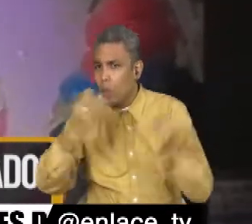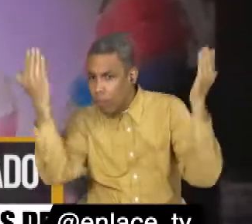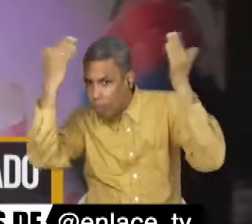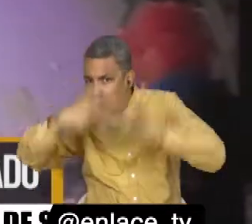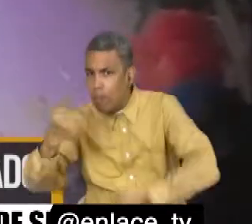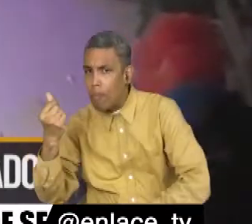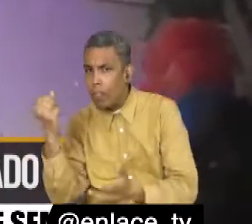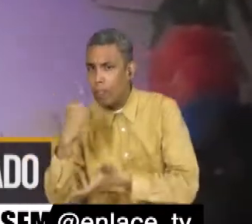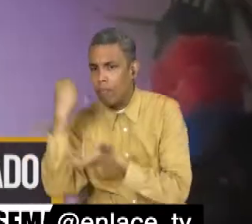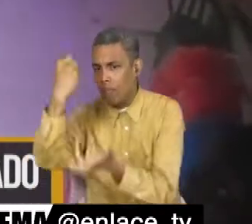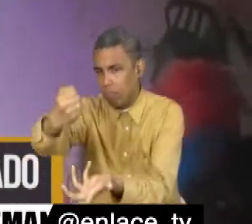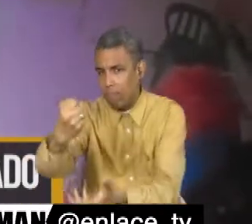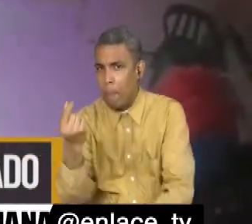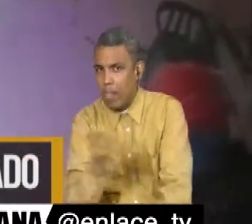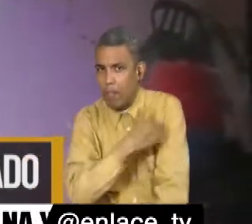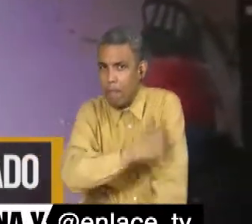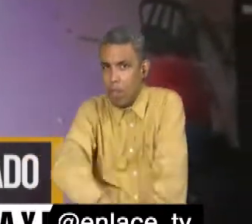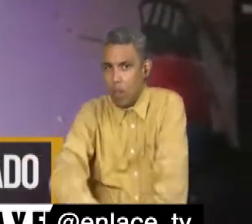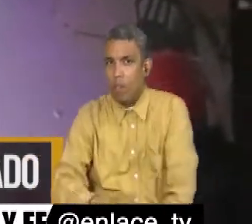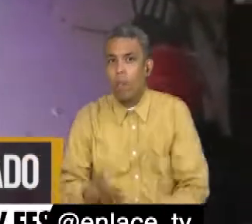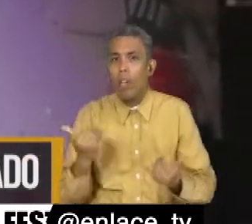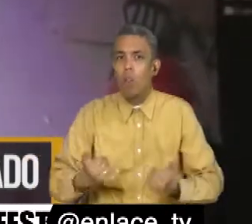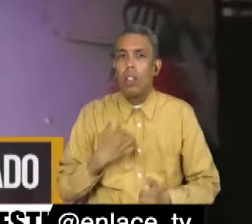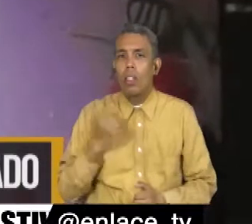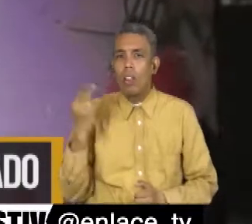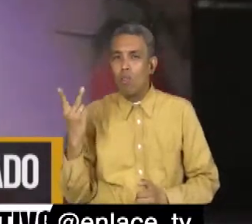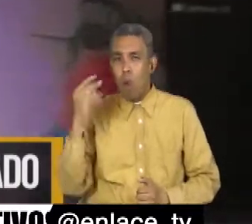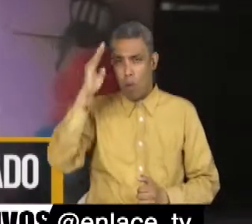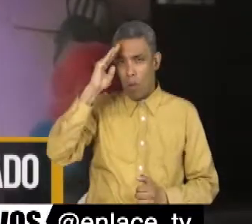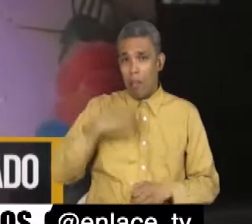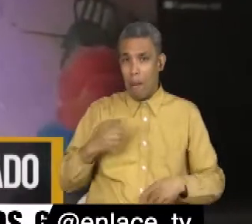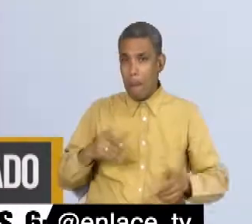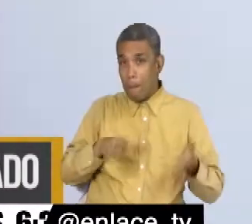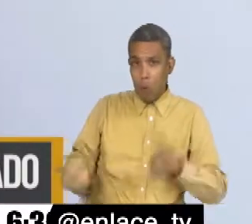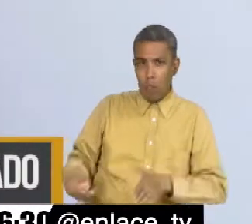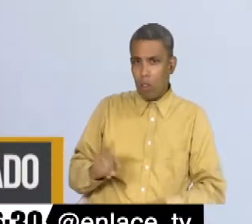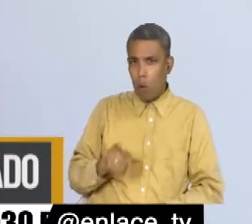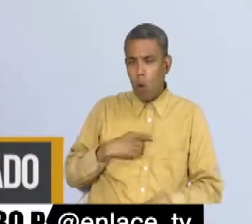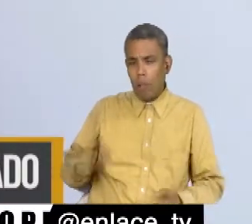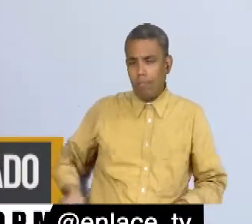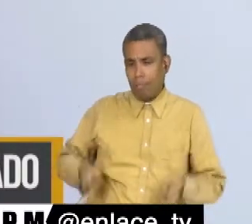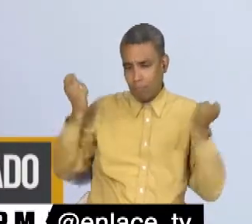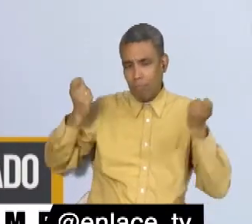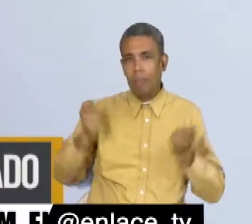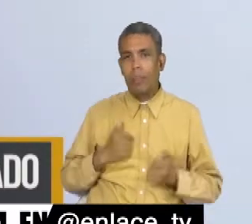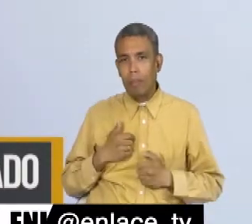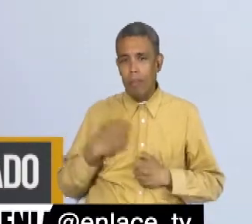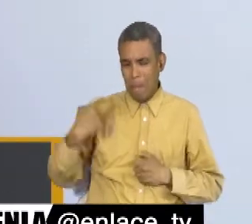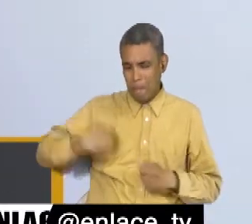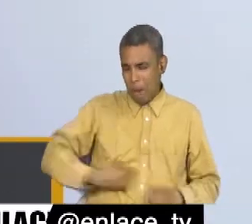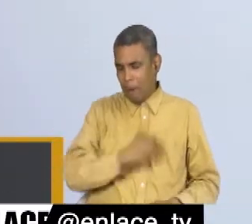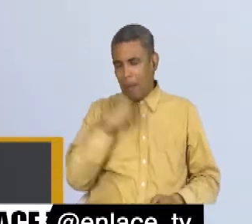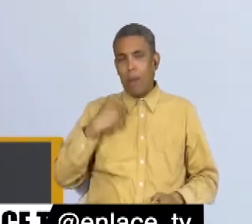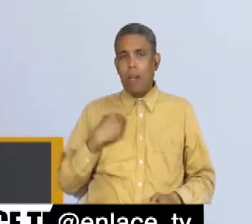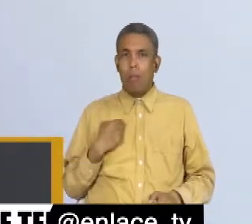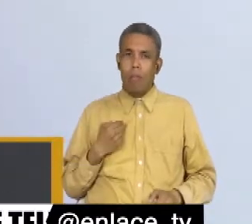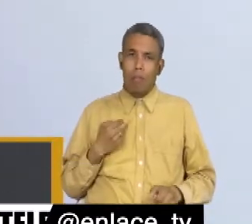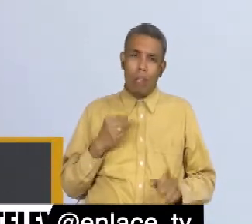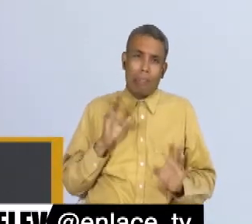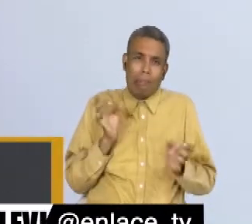donde reciben atención médica por las heridas que recibieron en varias partes del cuerpo. De la misma manera, informamos a toda la